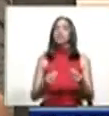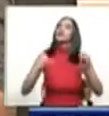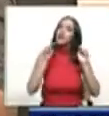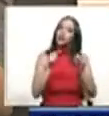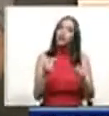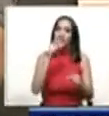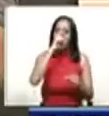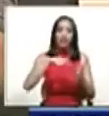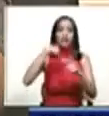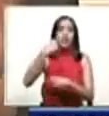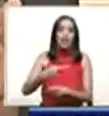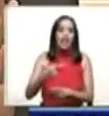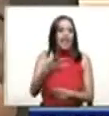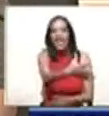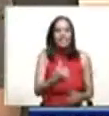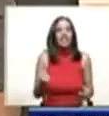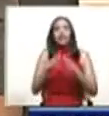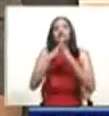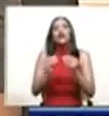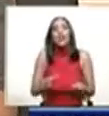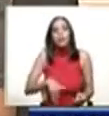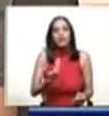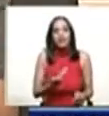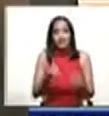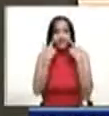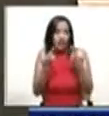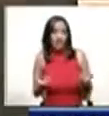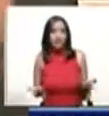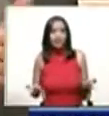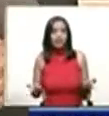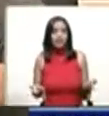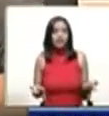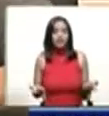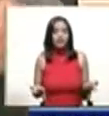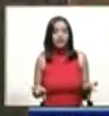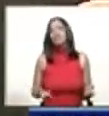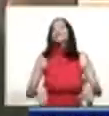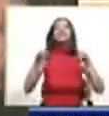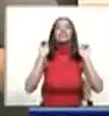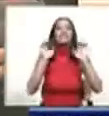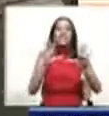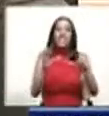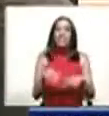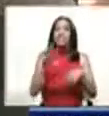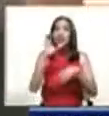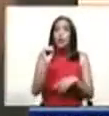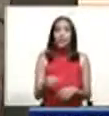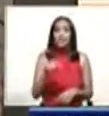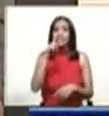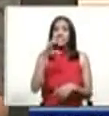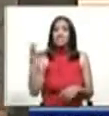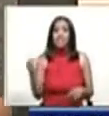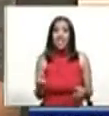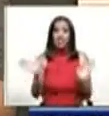año, es quitarnos toda la posibilidad, bueno, ya lo ve, o sea, 10 toneladas, 20 toneladas, 50, 100 toneladas que tenemos